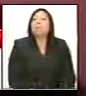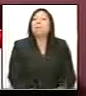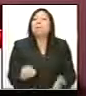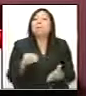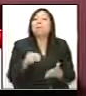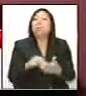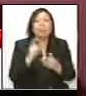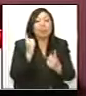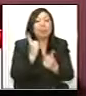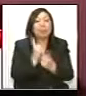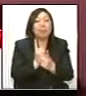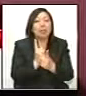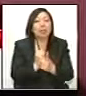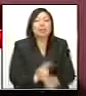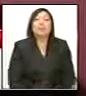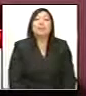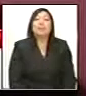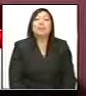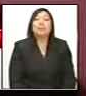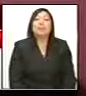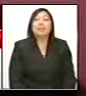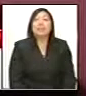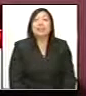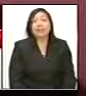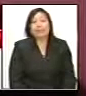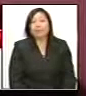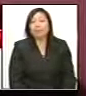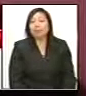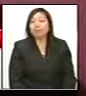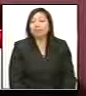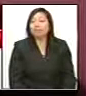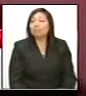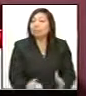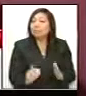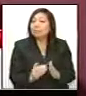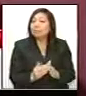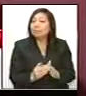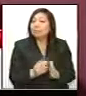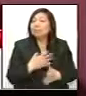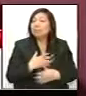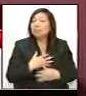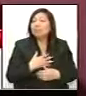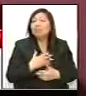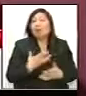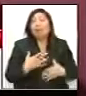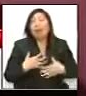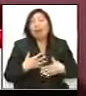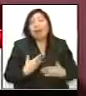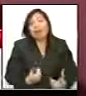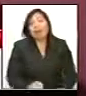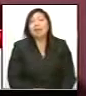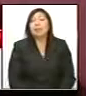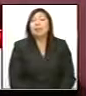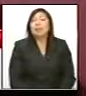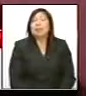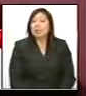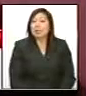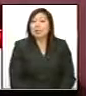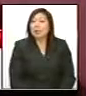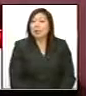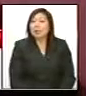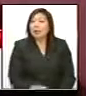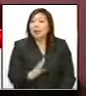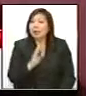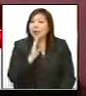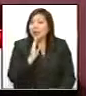ponernos metas para estos indicadores sociales. Las casas de alivio que nos han hablado hoy día,